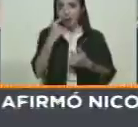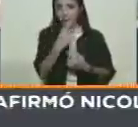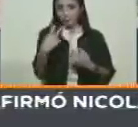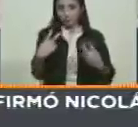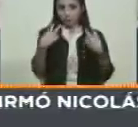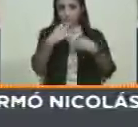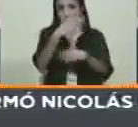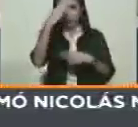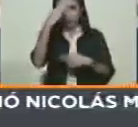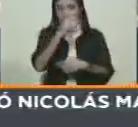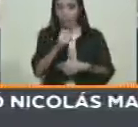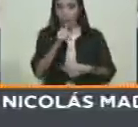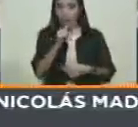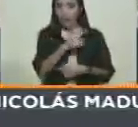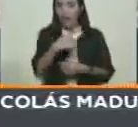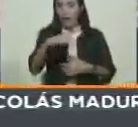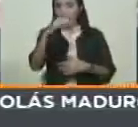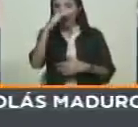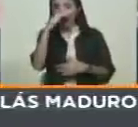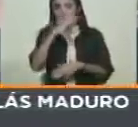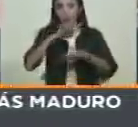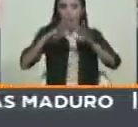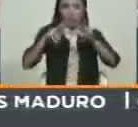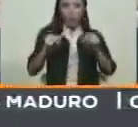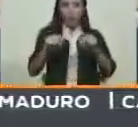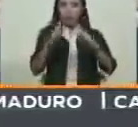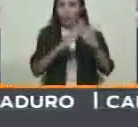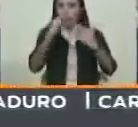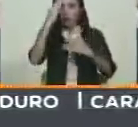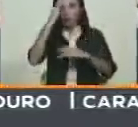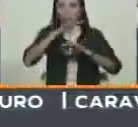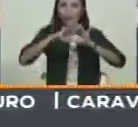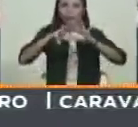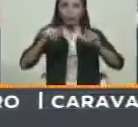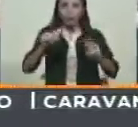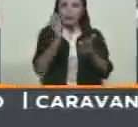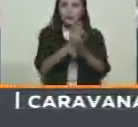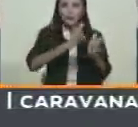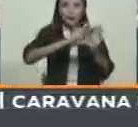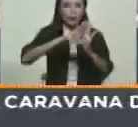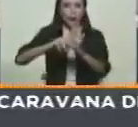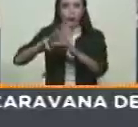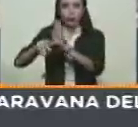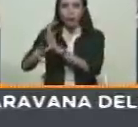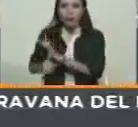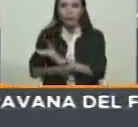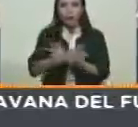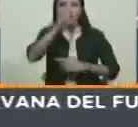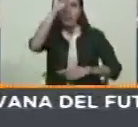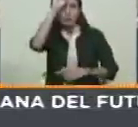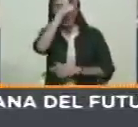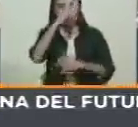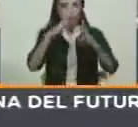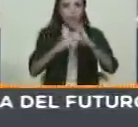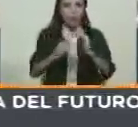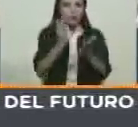a las mafias criminales que roban al pueblo a las mafias de bachaquero